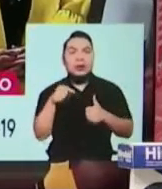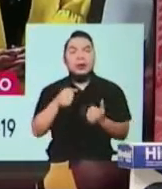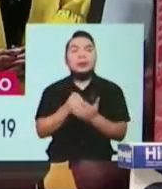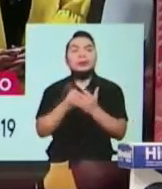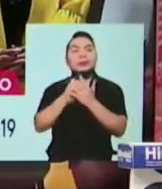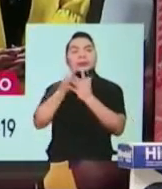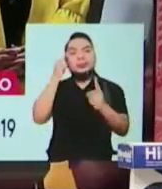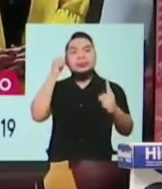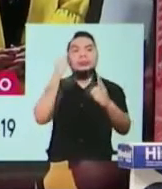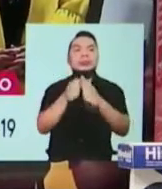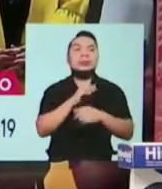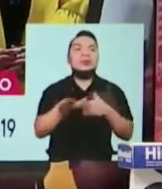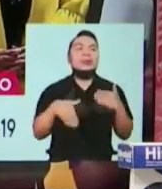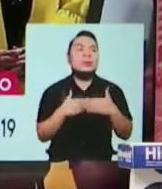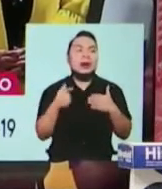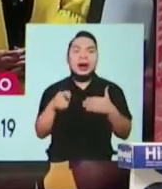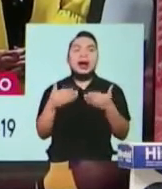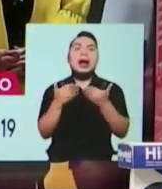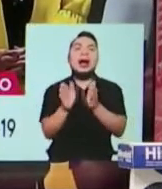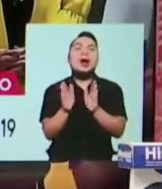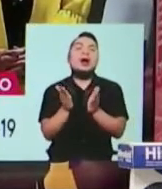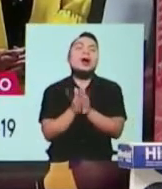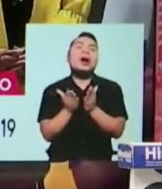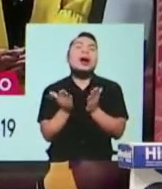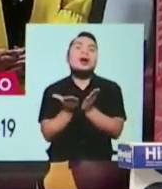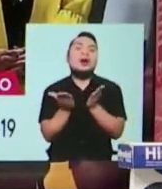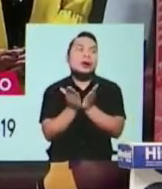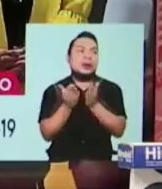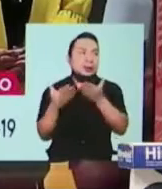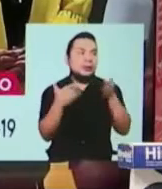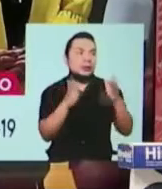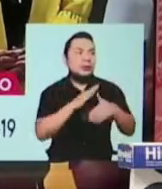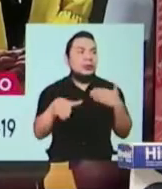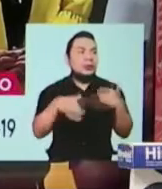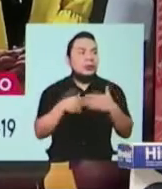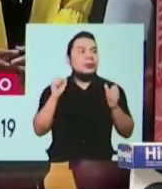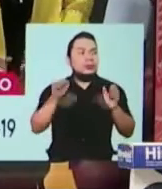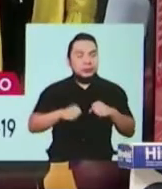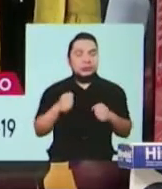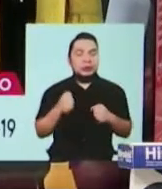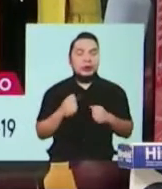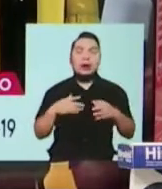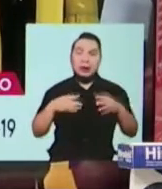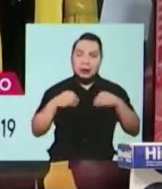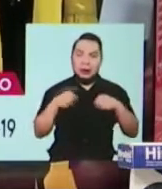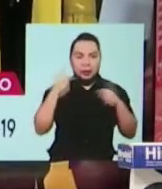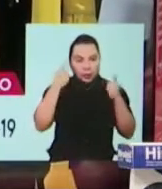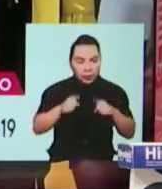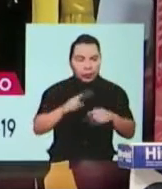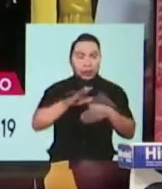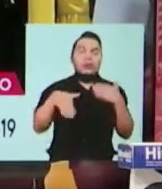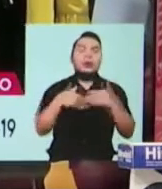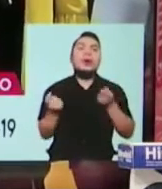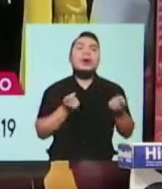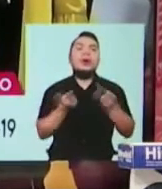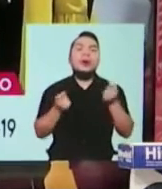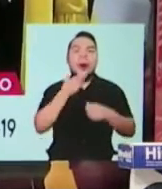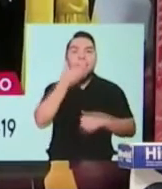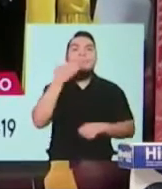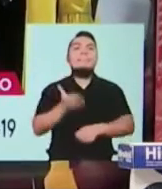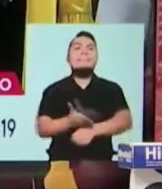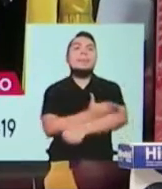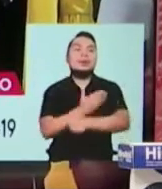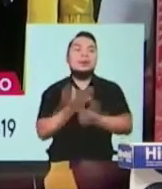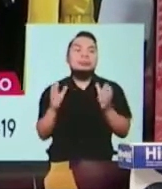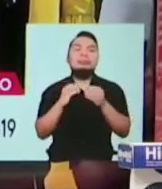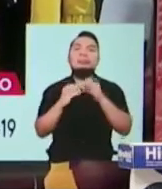es una inversión, pero hacer infraestructura, repito, no es ningún mérito. Eso es algo que lo debe conocer un señor